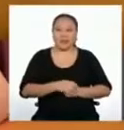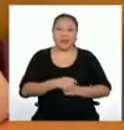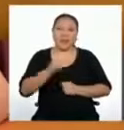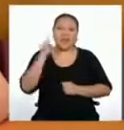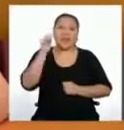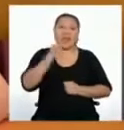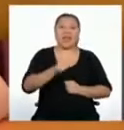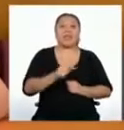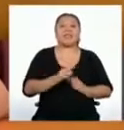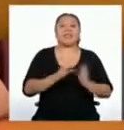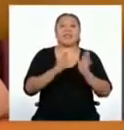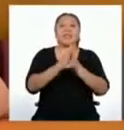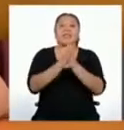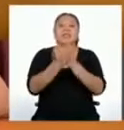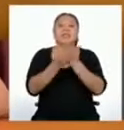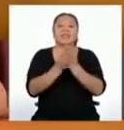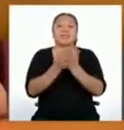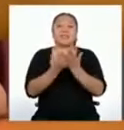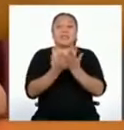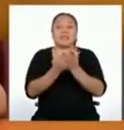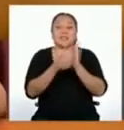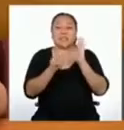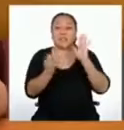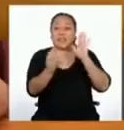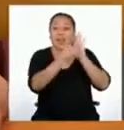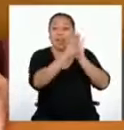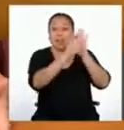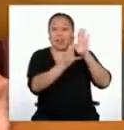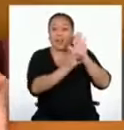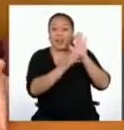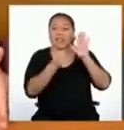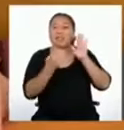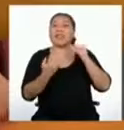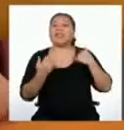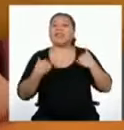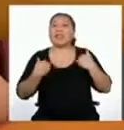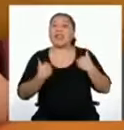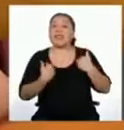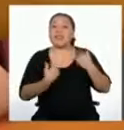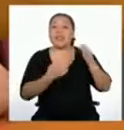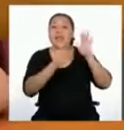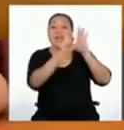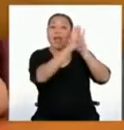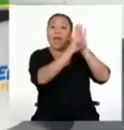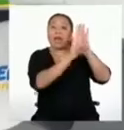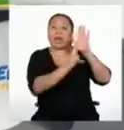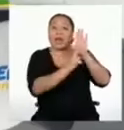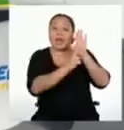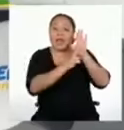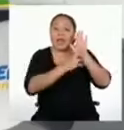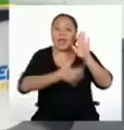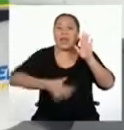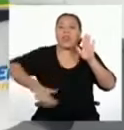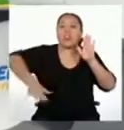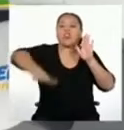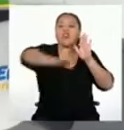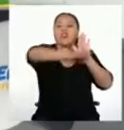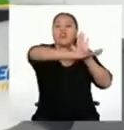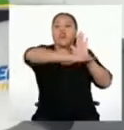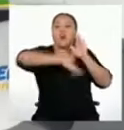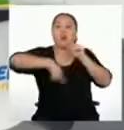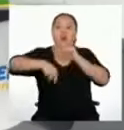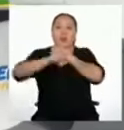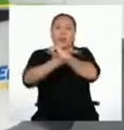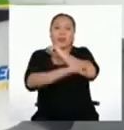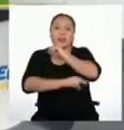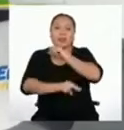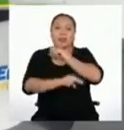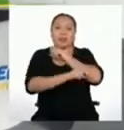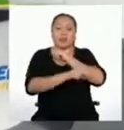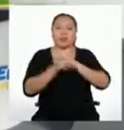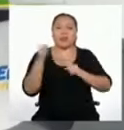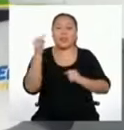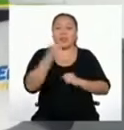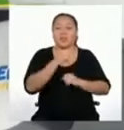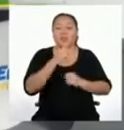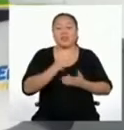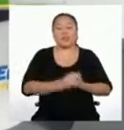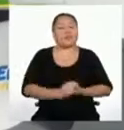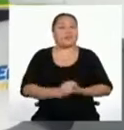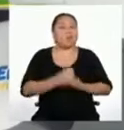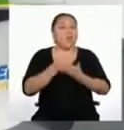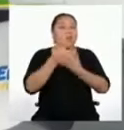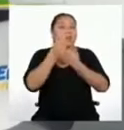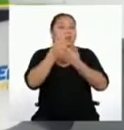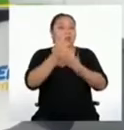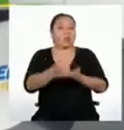el documento que contiene el Reglamento General de nuestra nación. Definitivamente es muy útil empezar a conocer